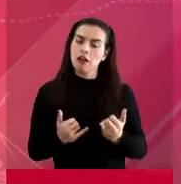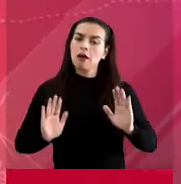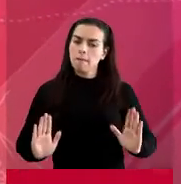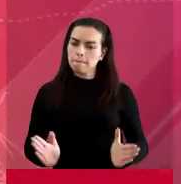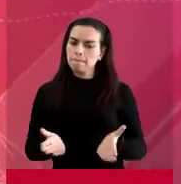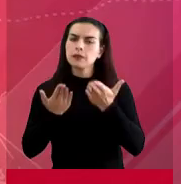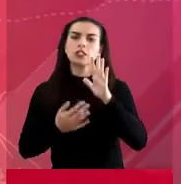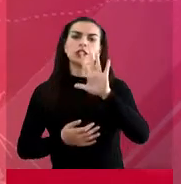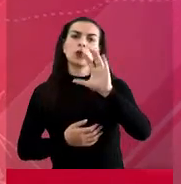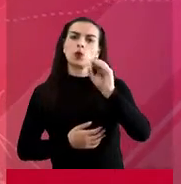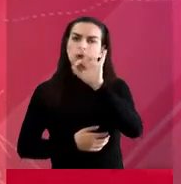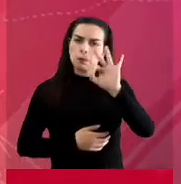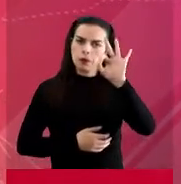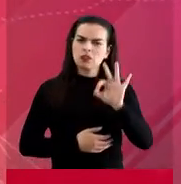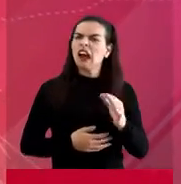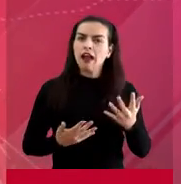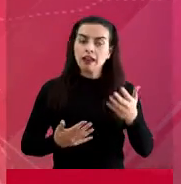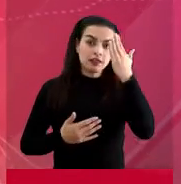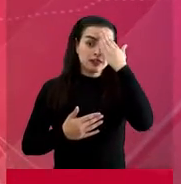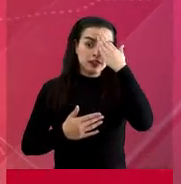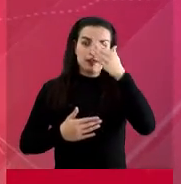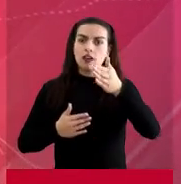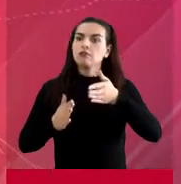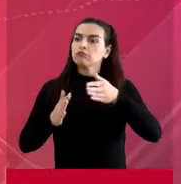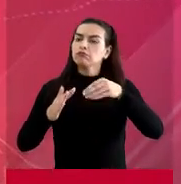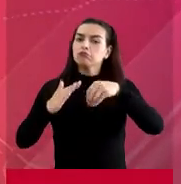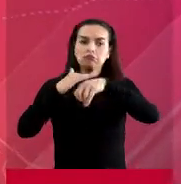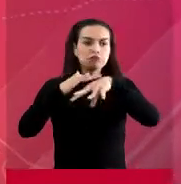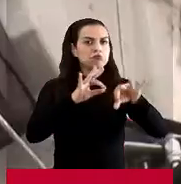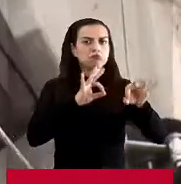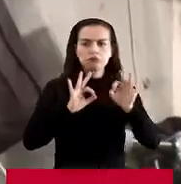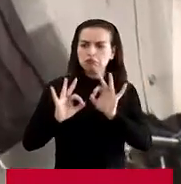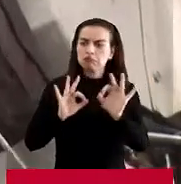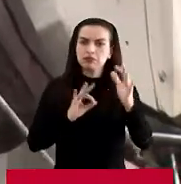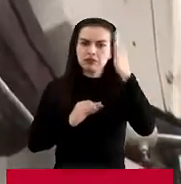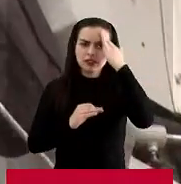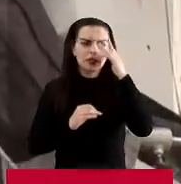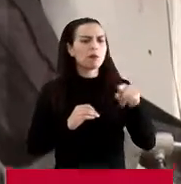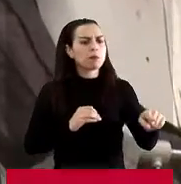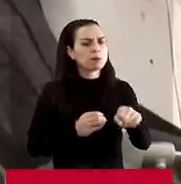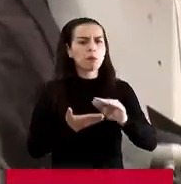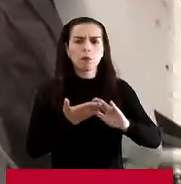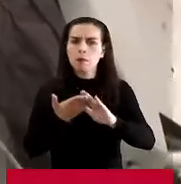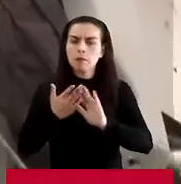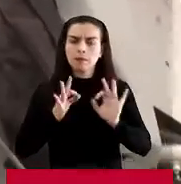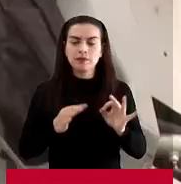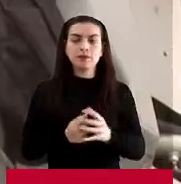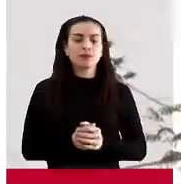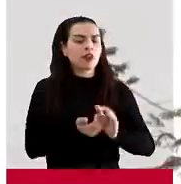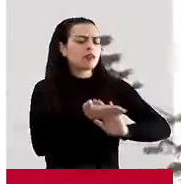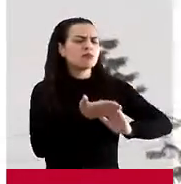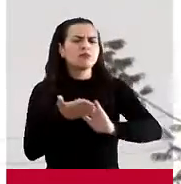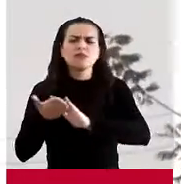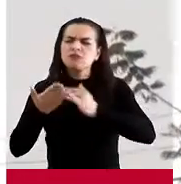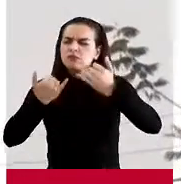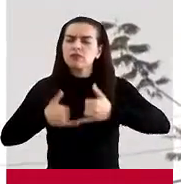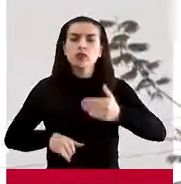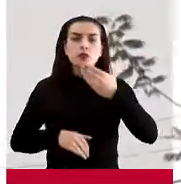términos de la cantidad de interrupciones que han tenido, incluso en algunos casos más también. Las labores finalizarán en el próximo mes de agosto.